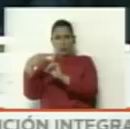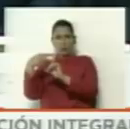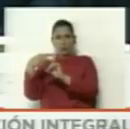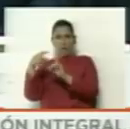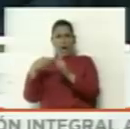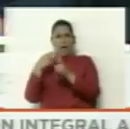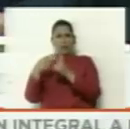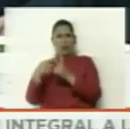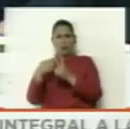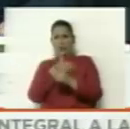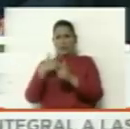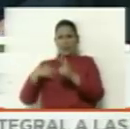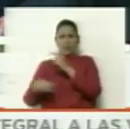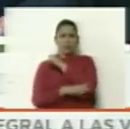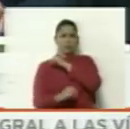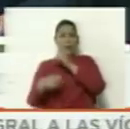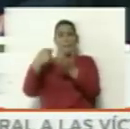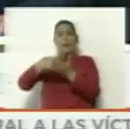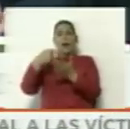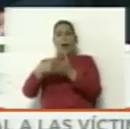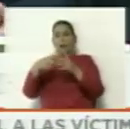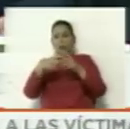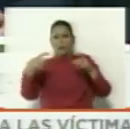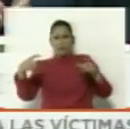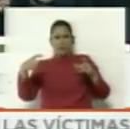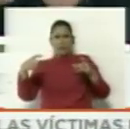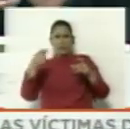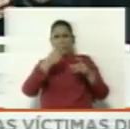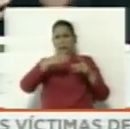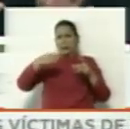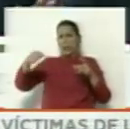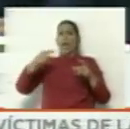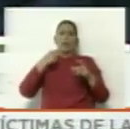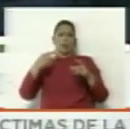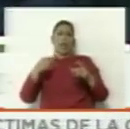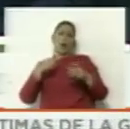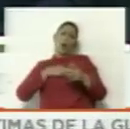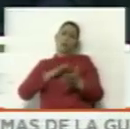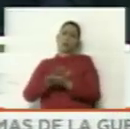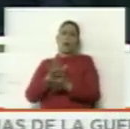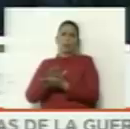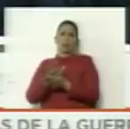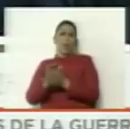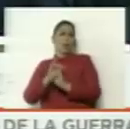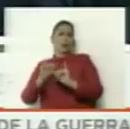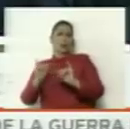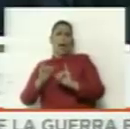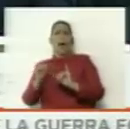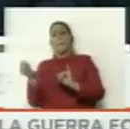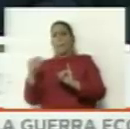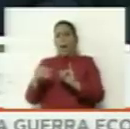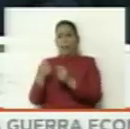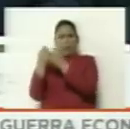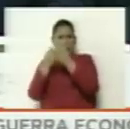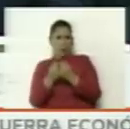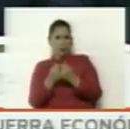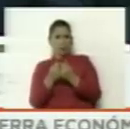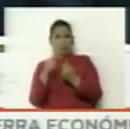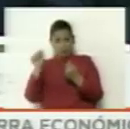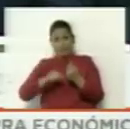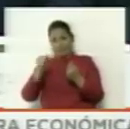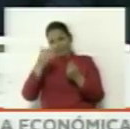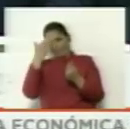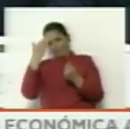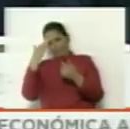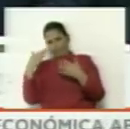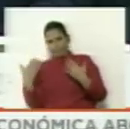intenta estafar pagándoles con un cheque sin fondo y diciéndole quédense tranquilos que ya pronto viene más. O sea que sí sabía,